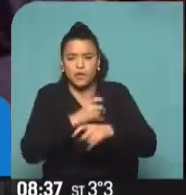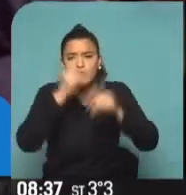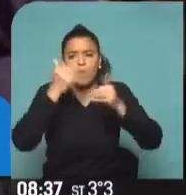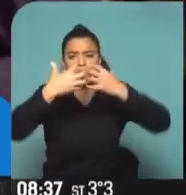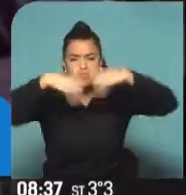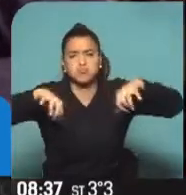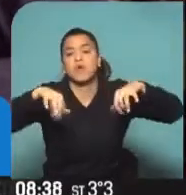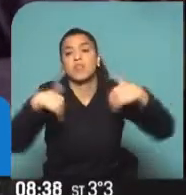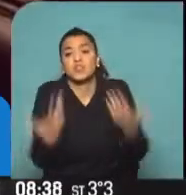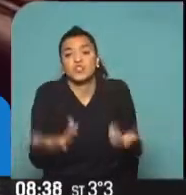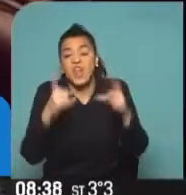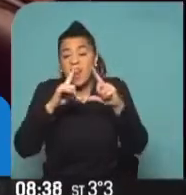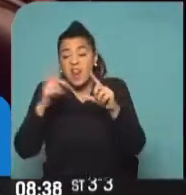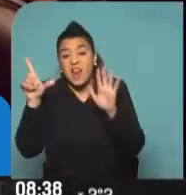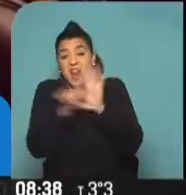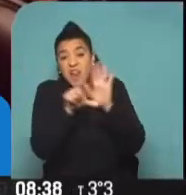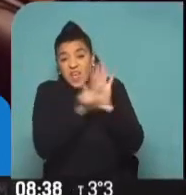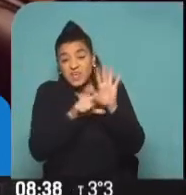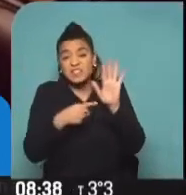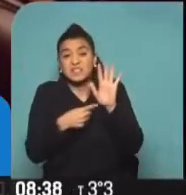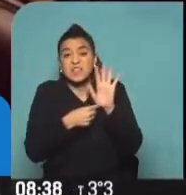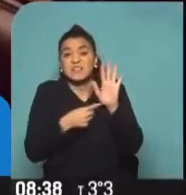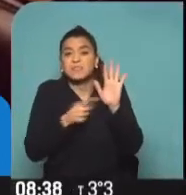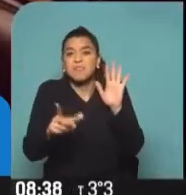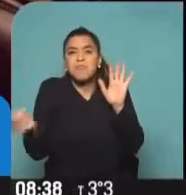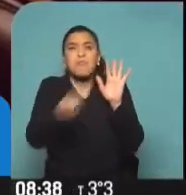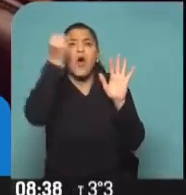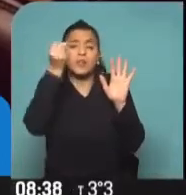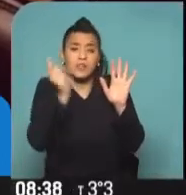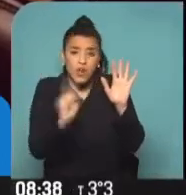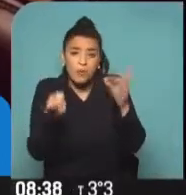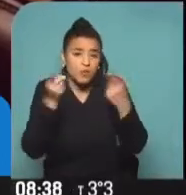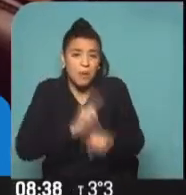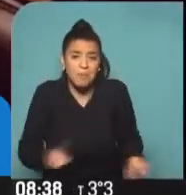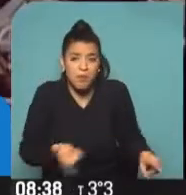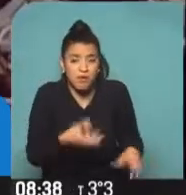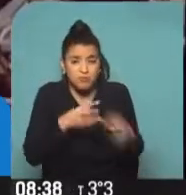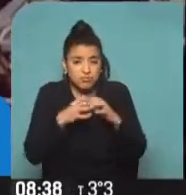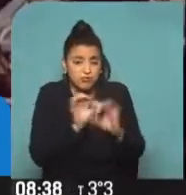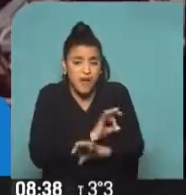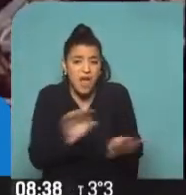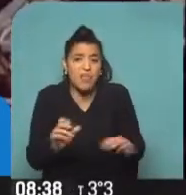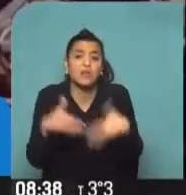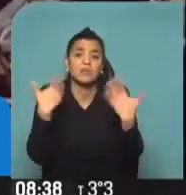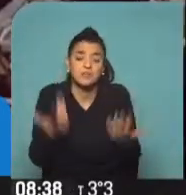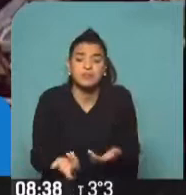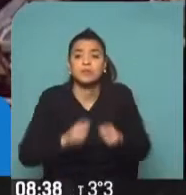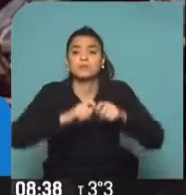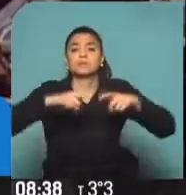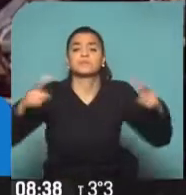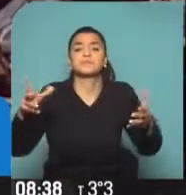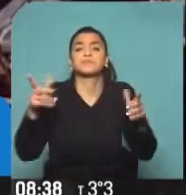hace que esas otras leyes que no son tan conflictivas tampoco se puedan tratar. Y eso se ve con claridad en el crecimiento de las